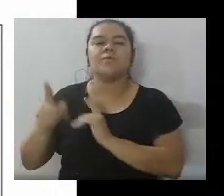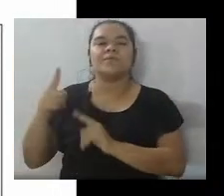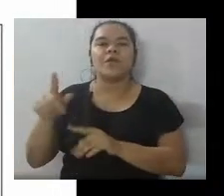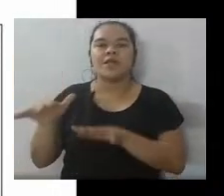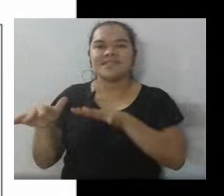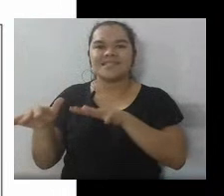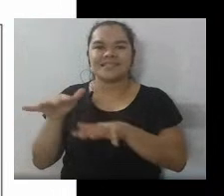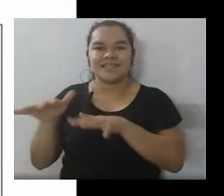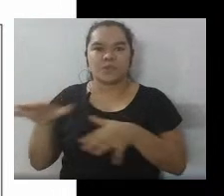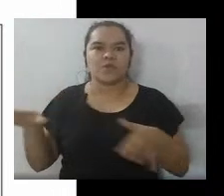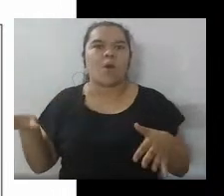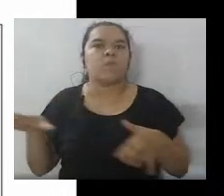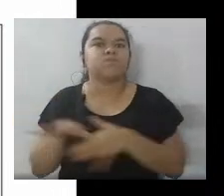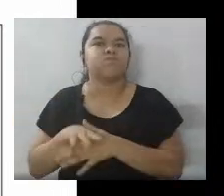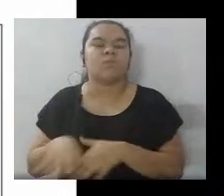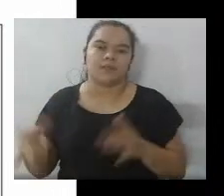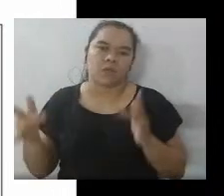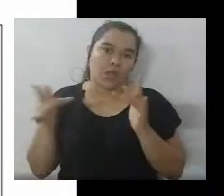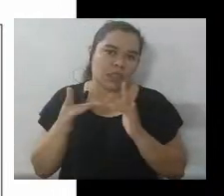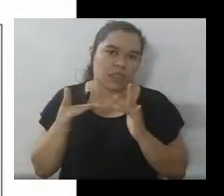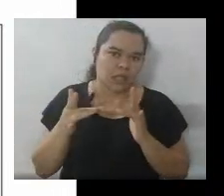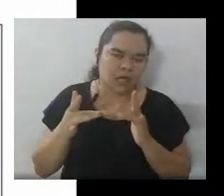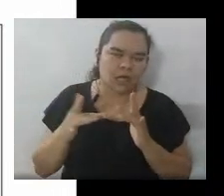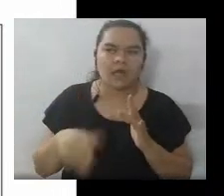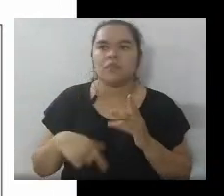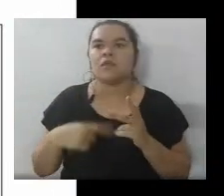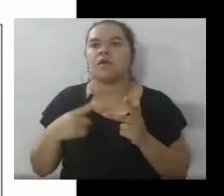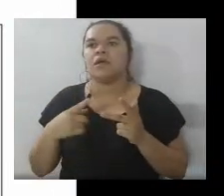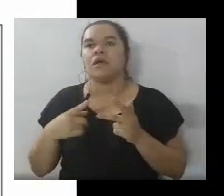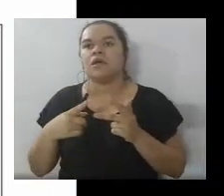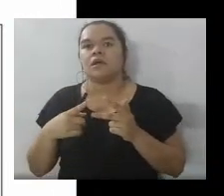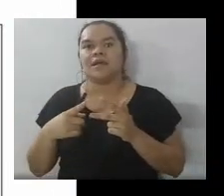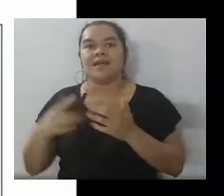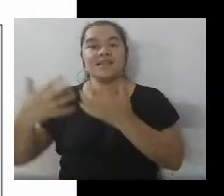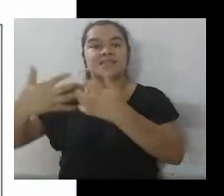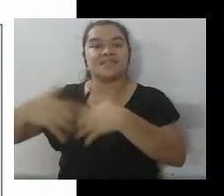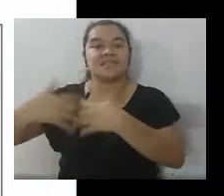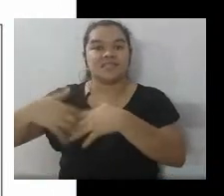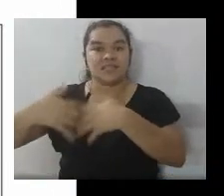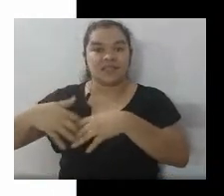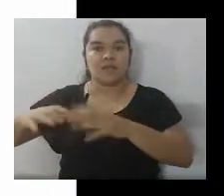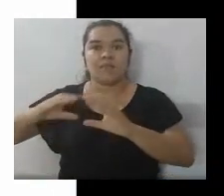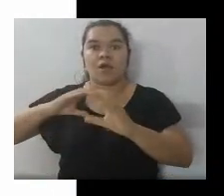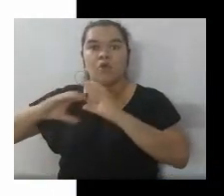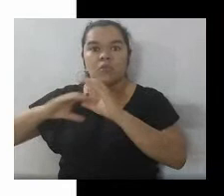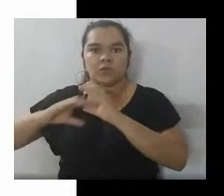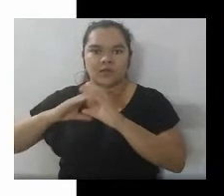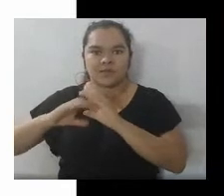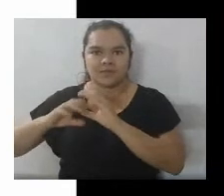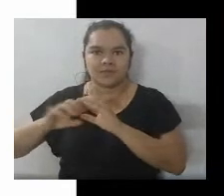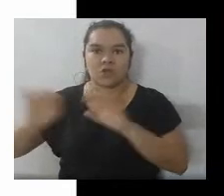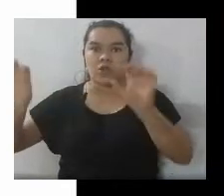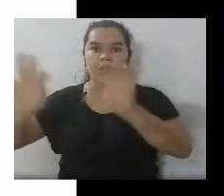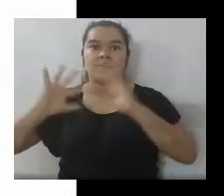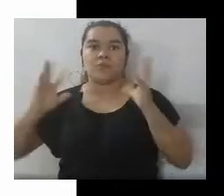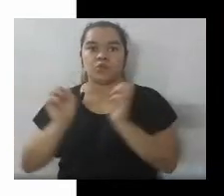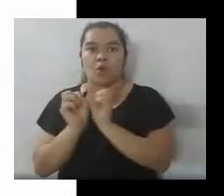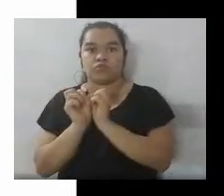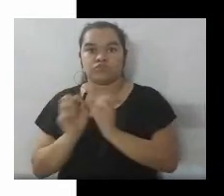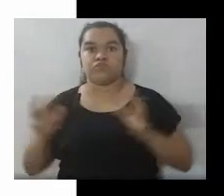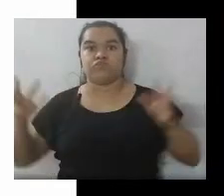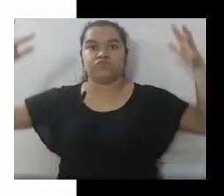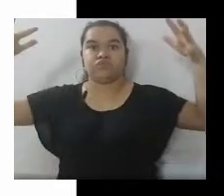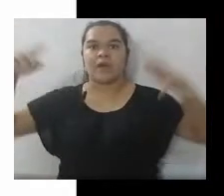Internet, que ofrece los sistemas informáticos a gran escala. A partir del quinto